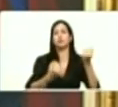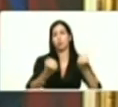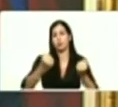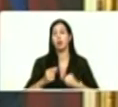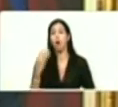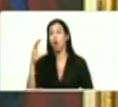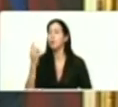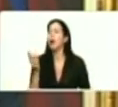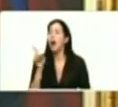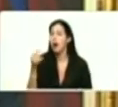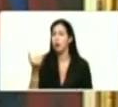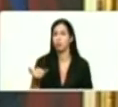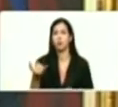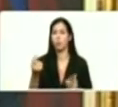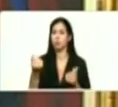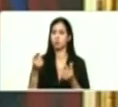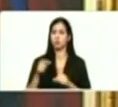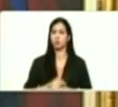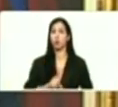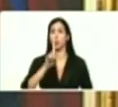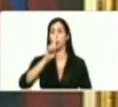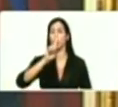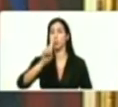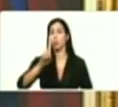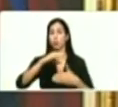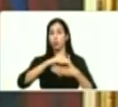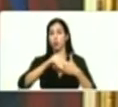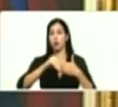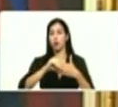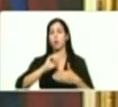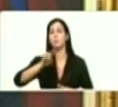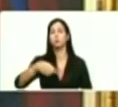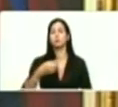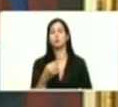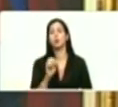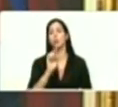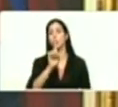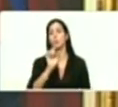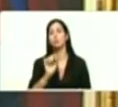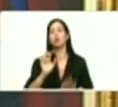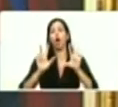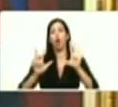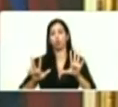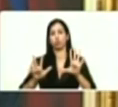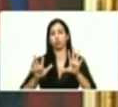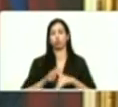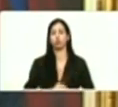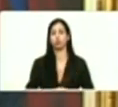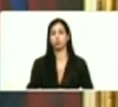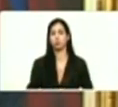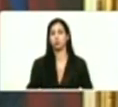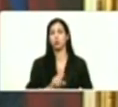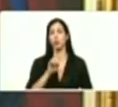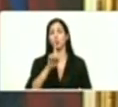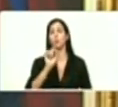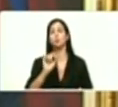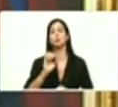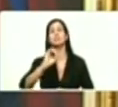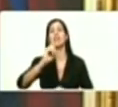está hoy hoy hoy está en 1.08 1 dólar nuestra hermana Colombia